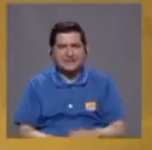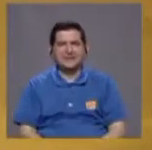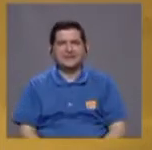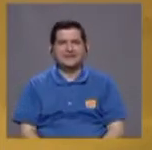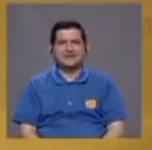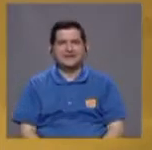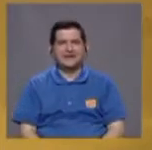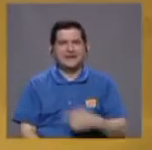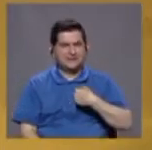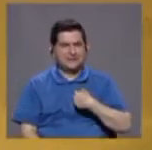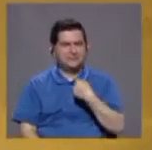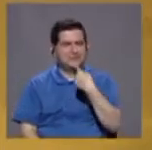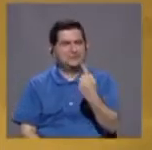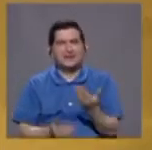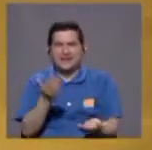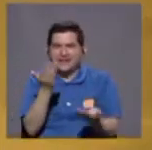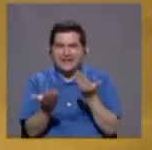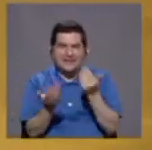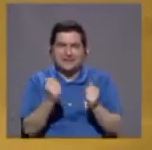y puedo decir